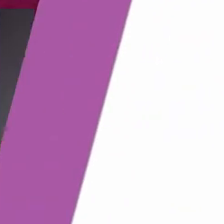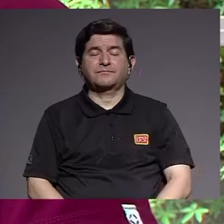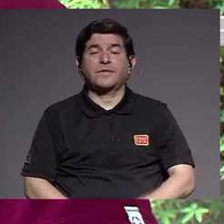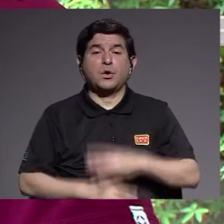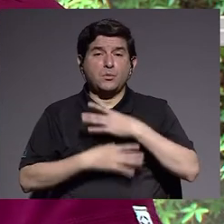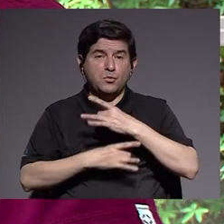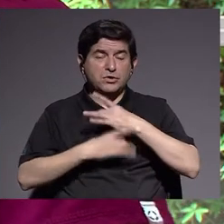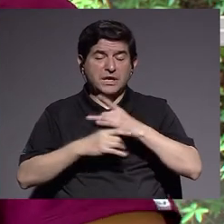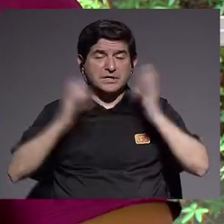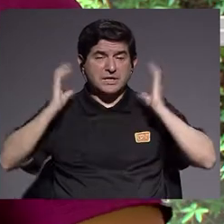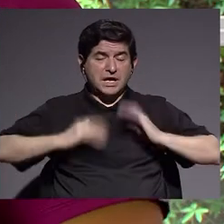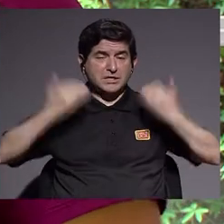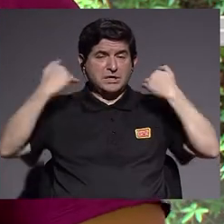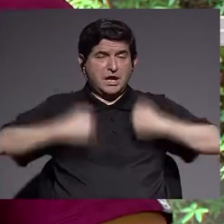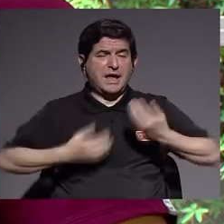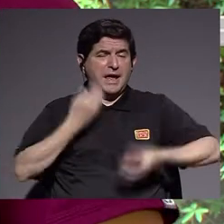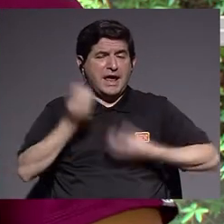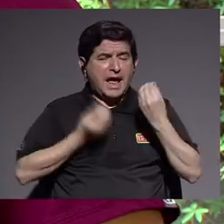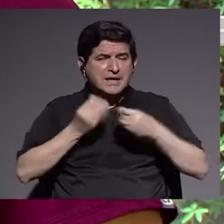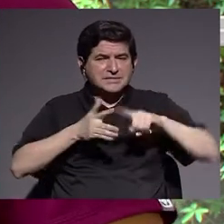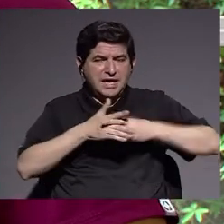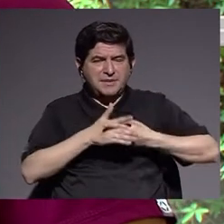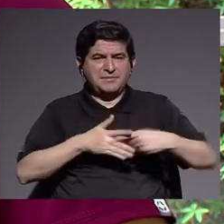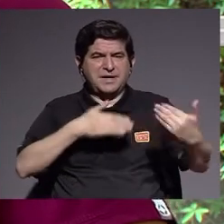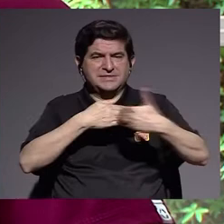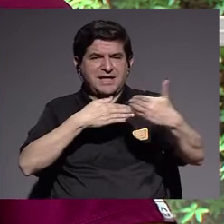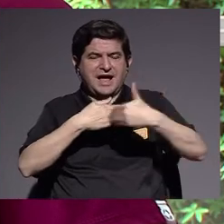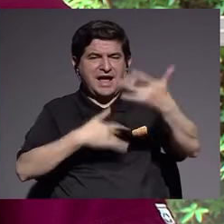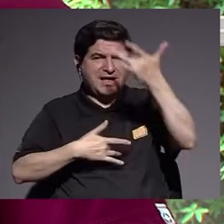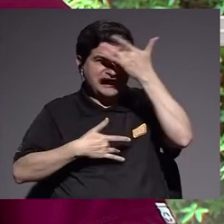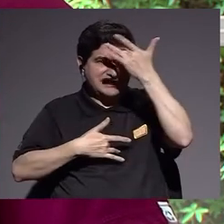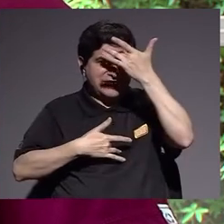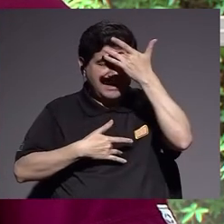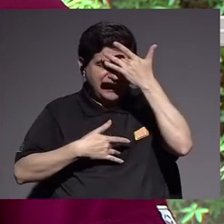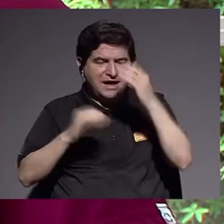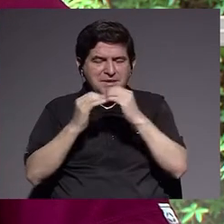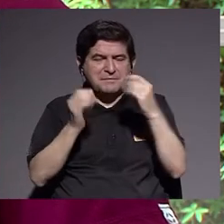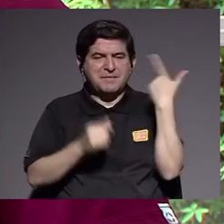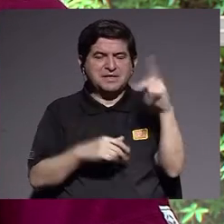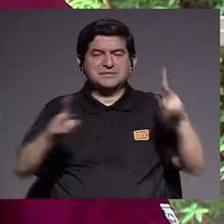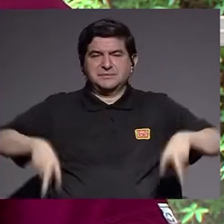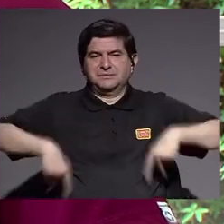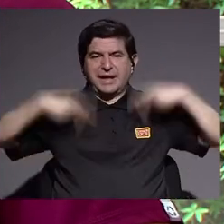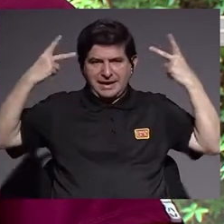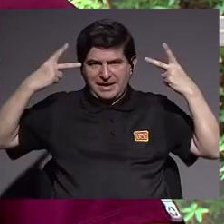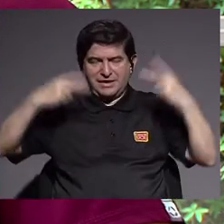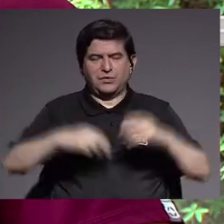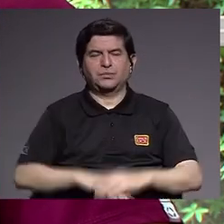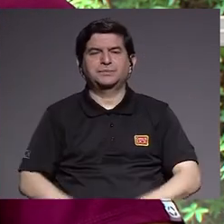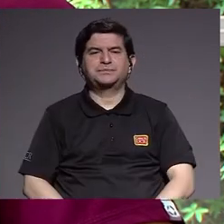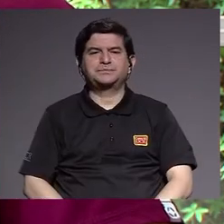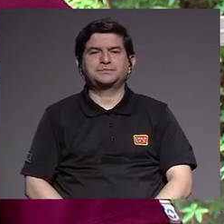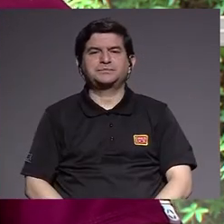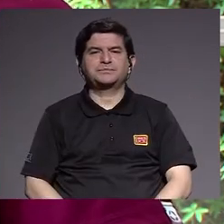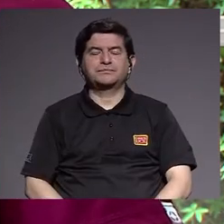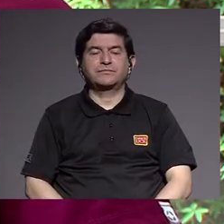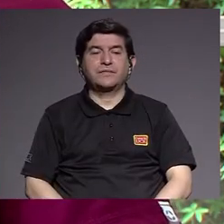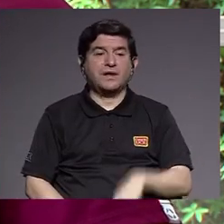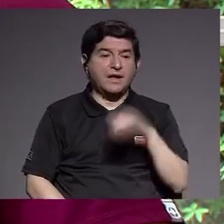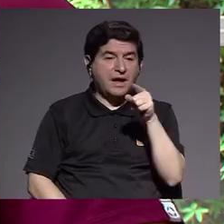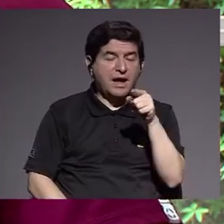es interesante el walkman o lo que hace es que empieza a atacar a la enfermedad que está poniendo más en riesgo la vida